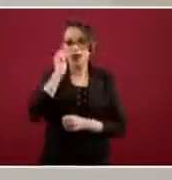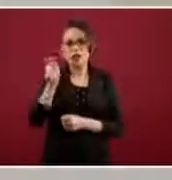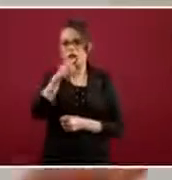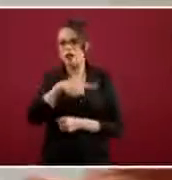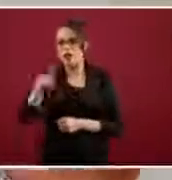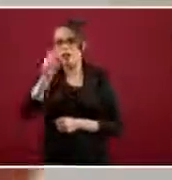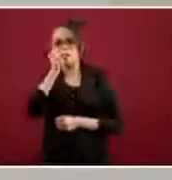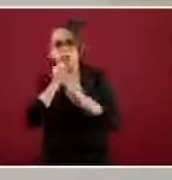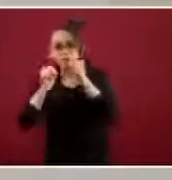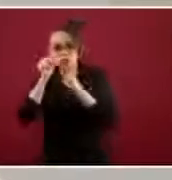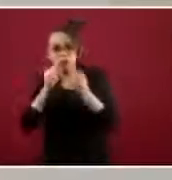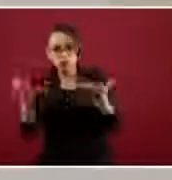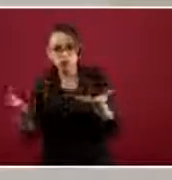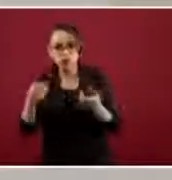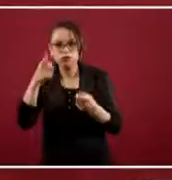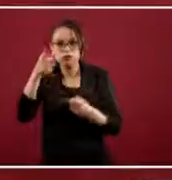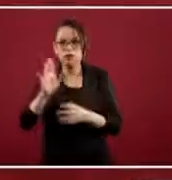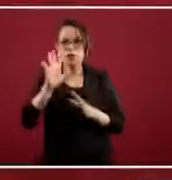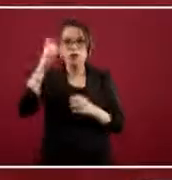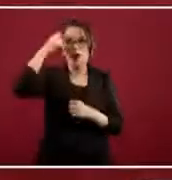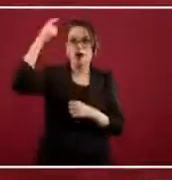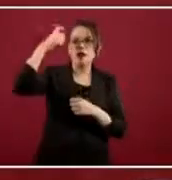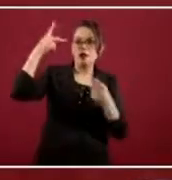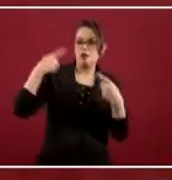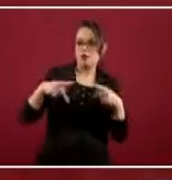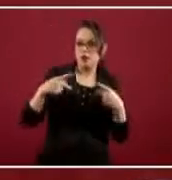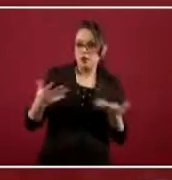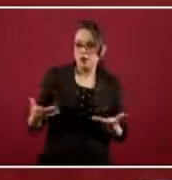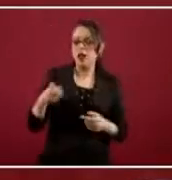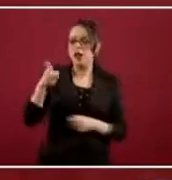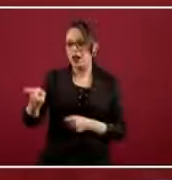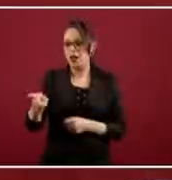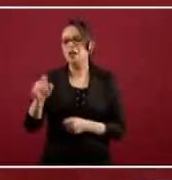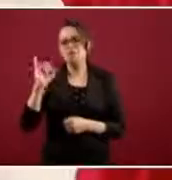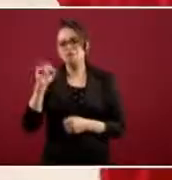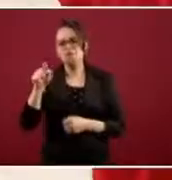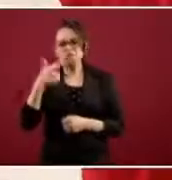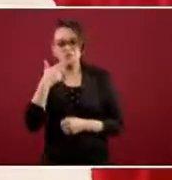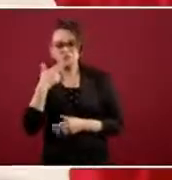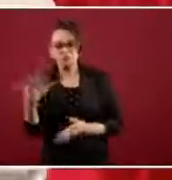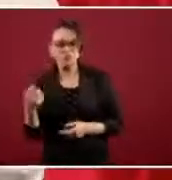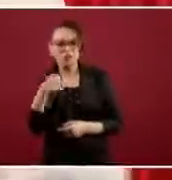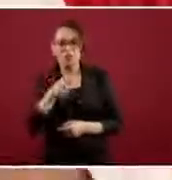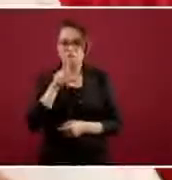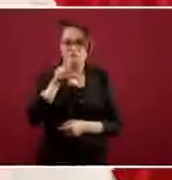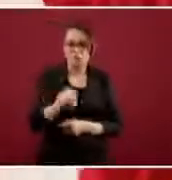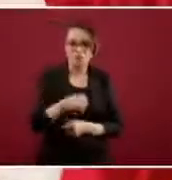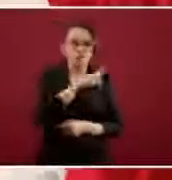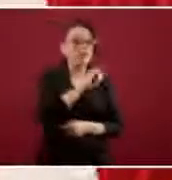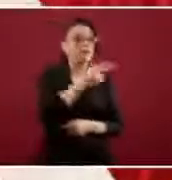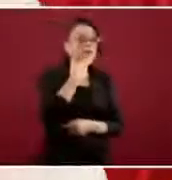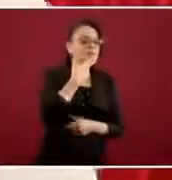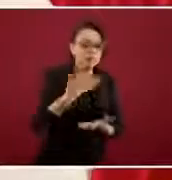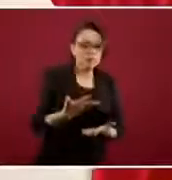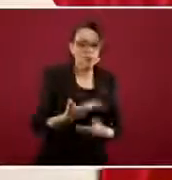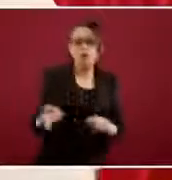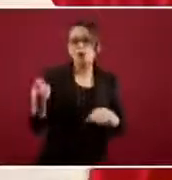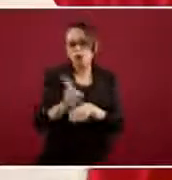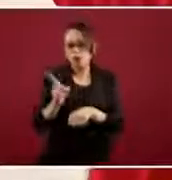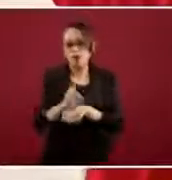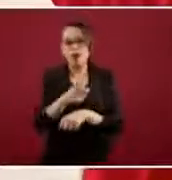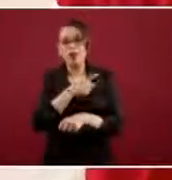poder discriminar y decir, esto es útil, esto no, esto es creíble, y todos los días platicarlo con amigos, con